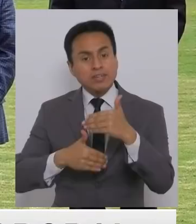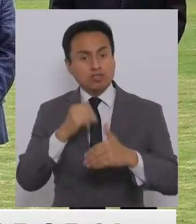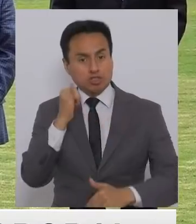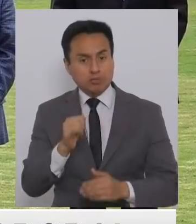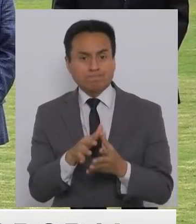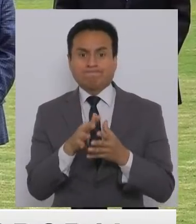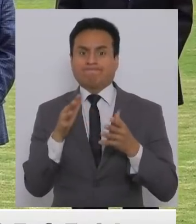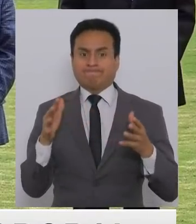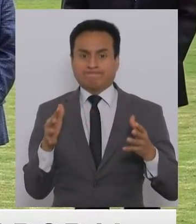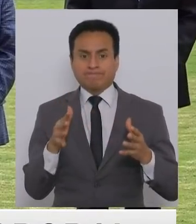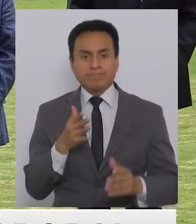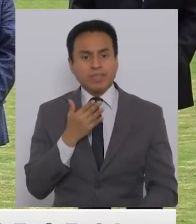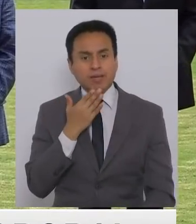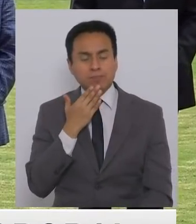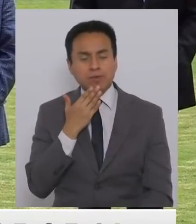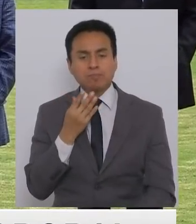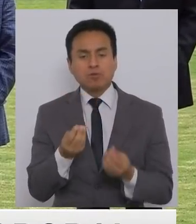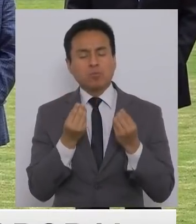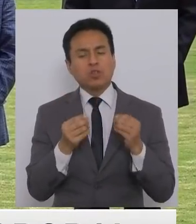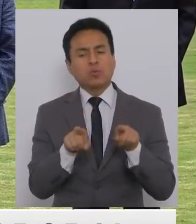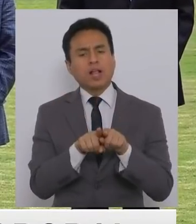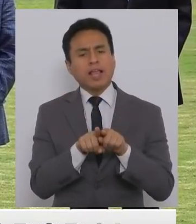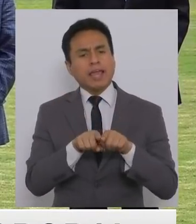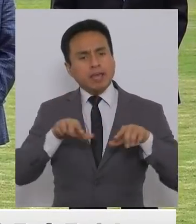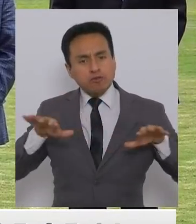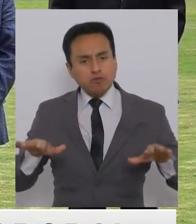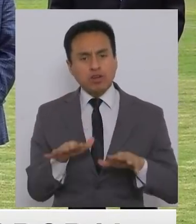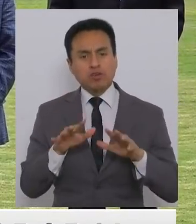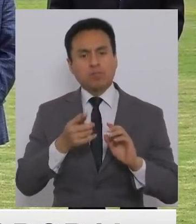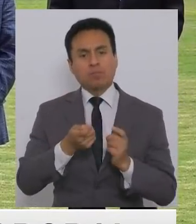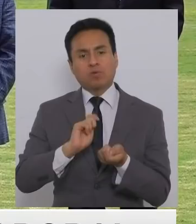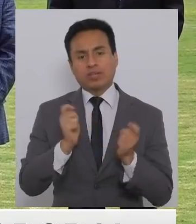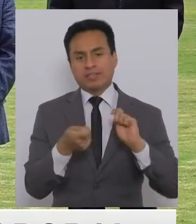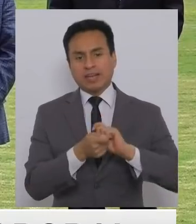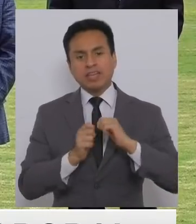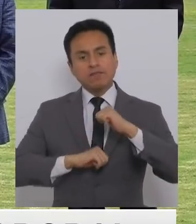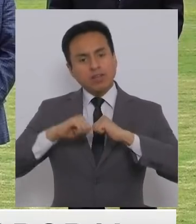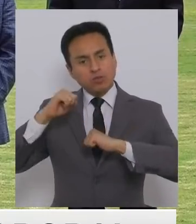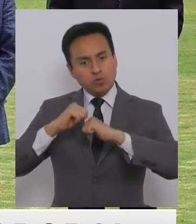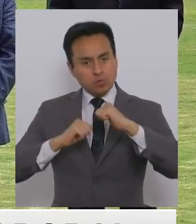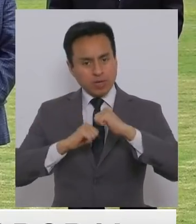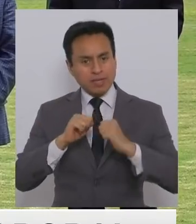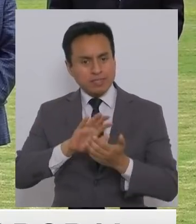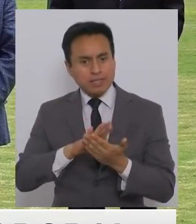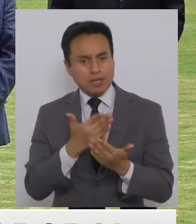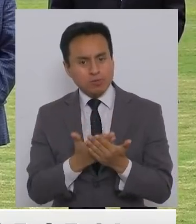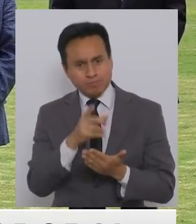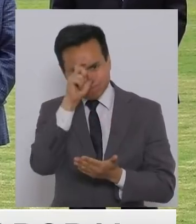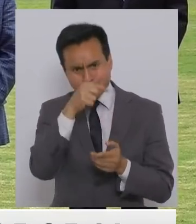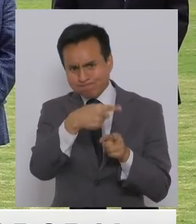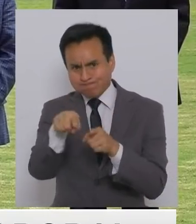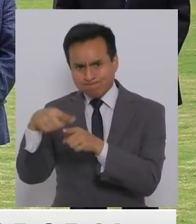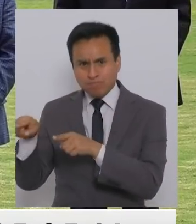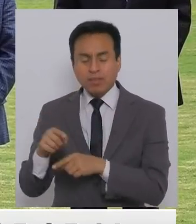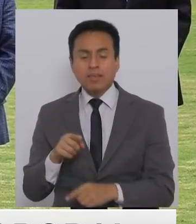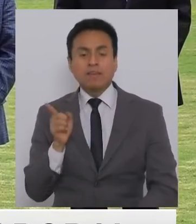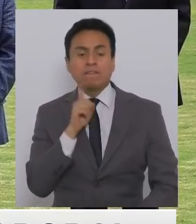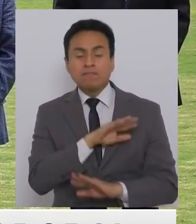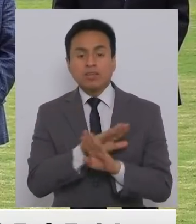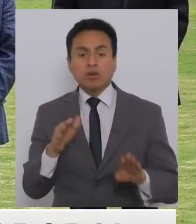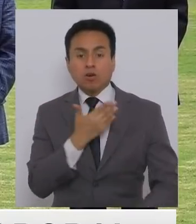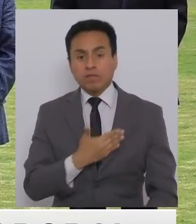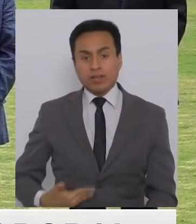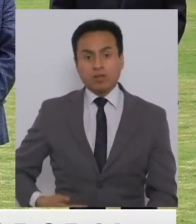por supuesto, terminar nuestro esfuerzo por modernizar la infraestructura de salud. Al término de nuestro gobierno